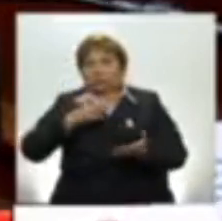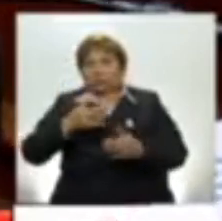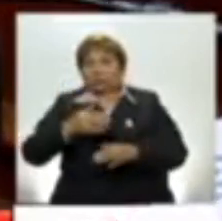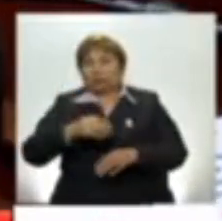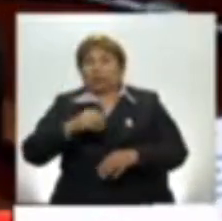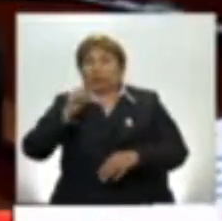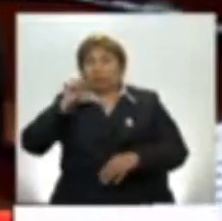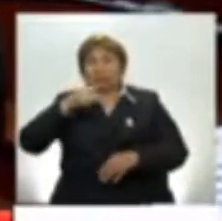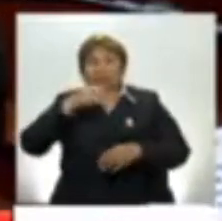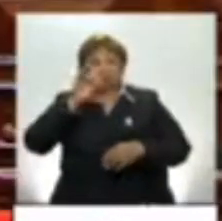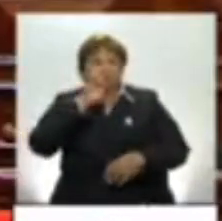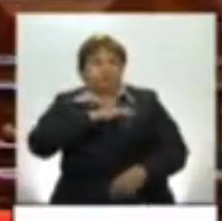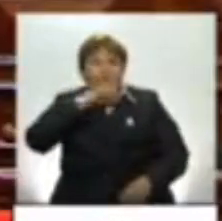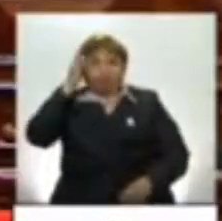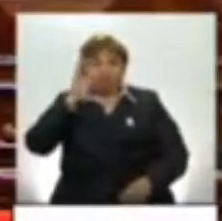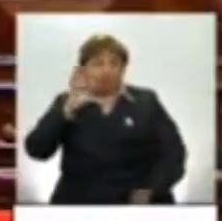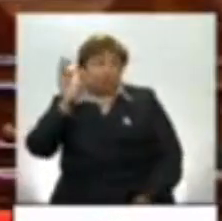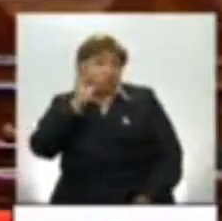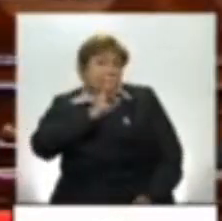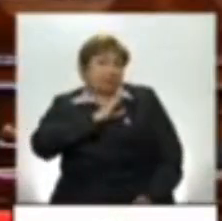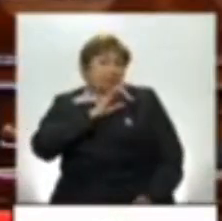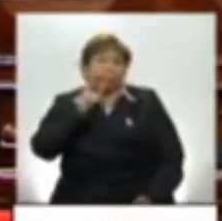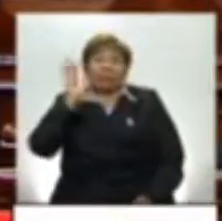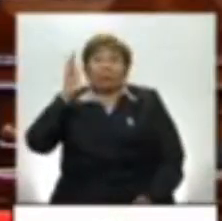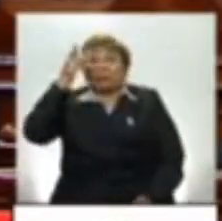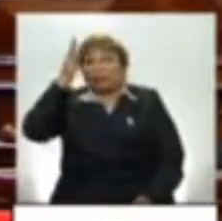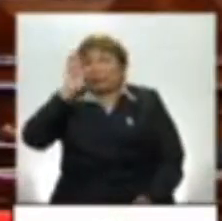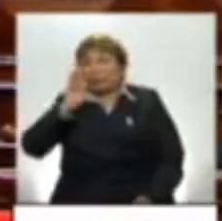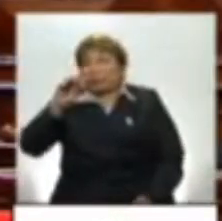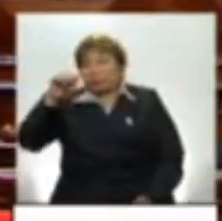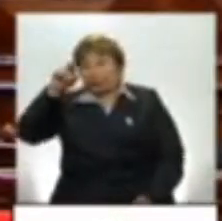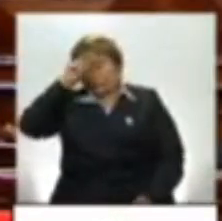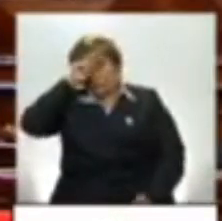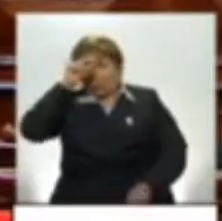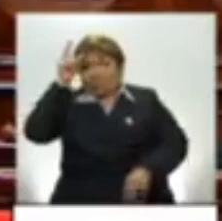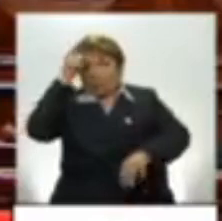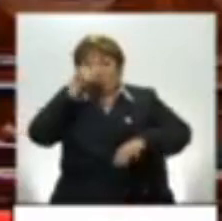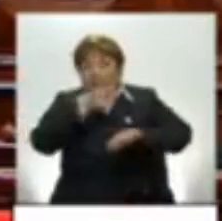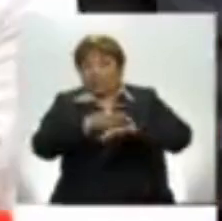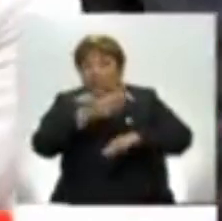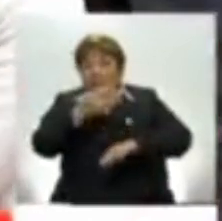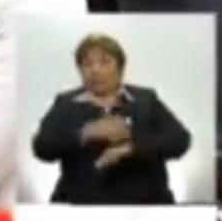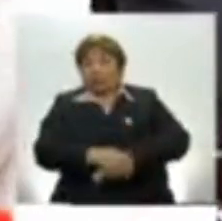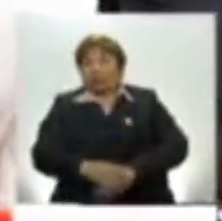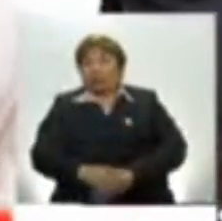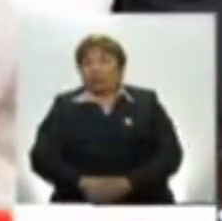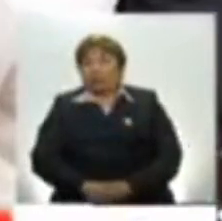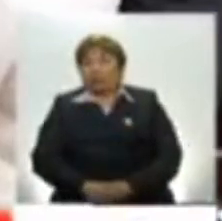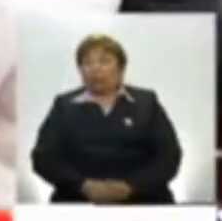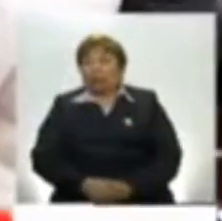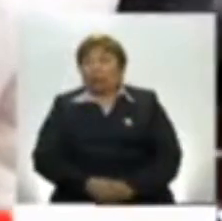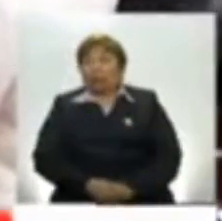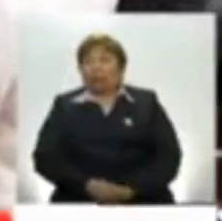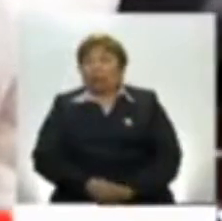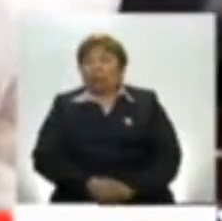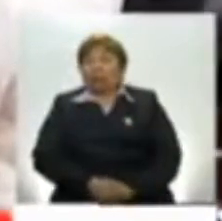Dios y la patria lo premien, si no, que él y la nación se lo demanden.